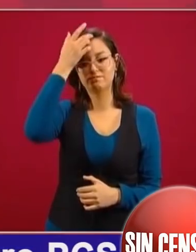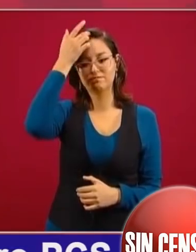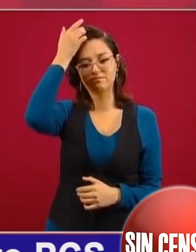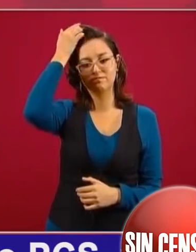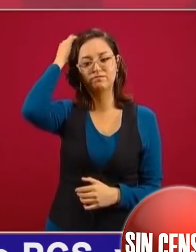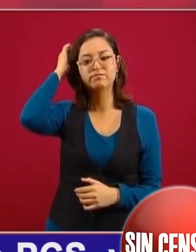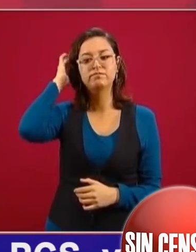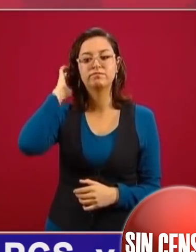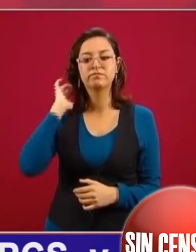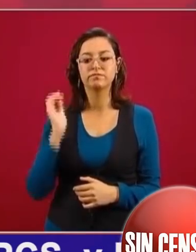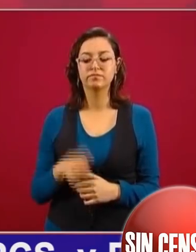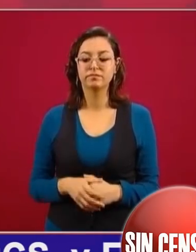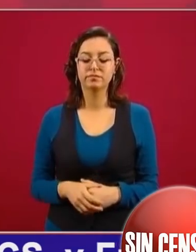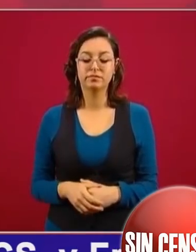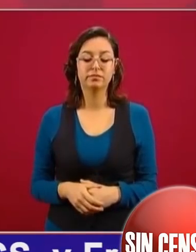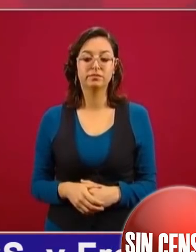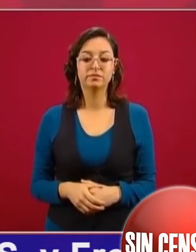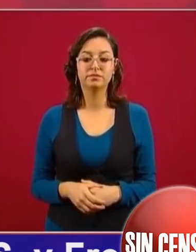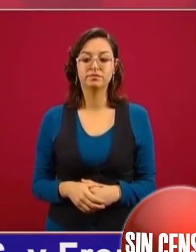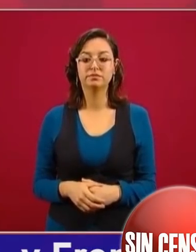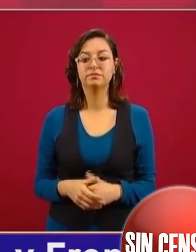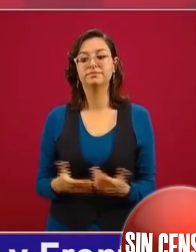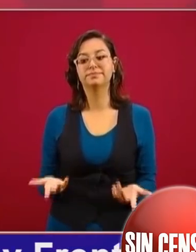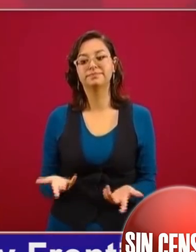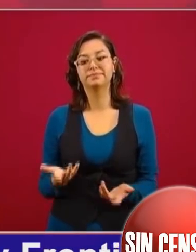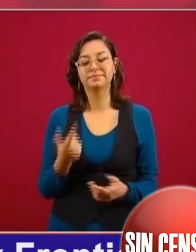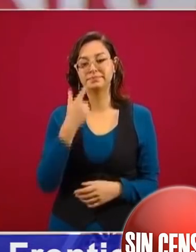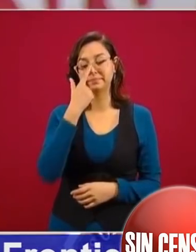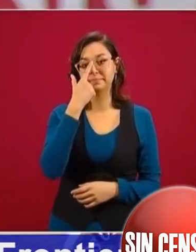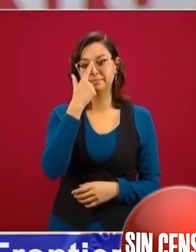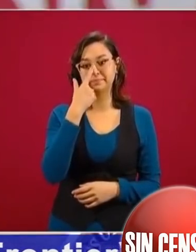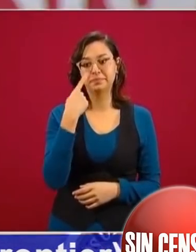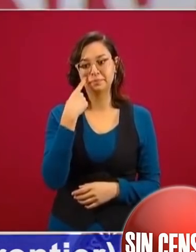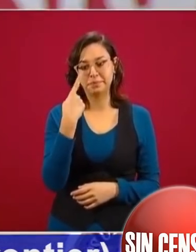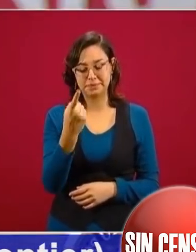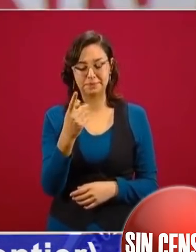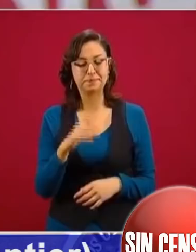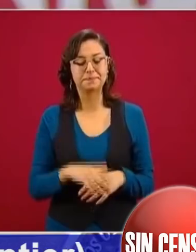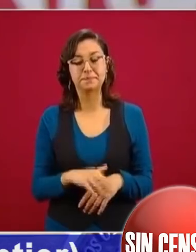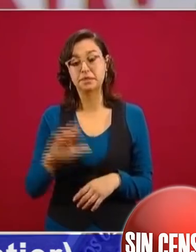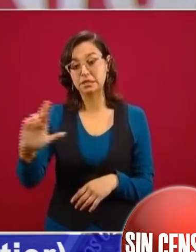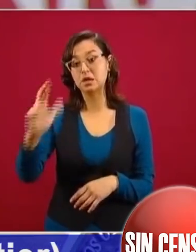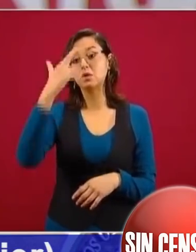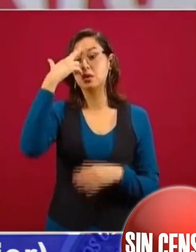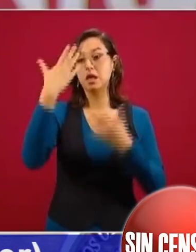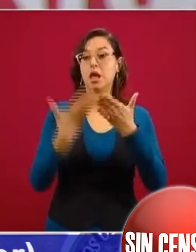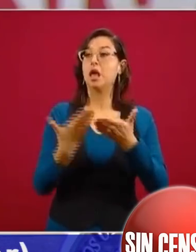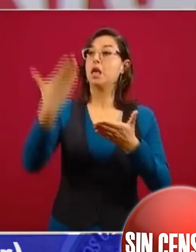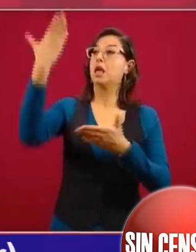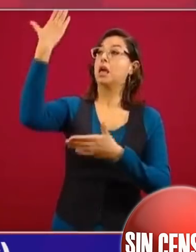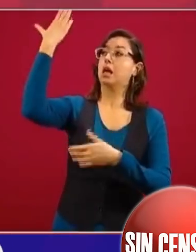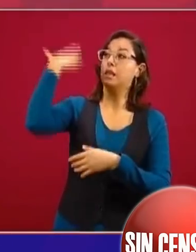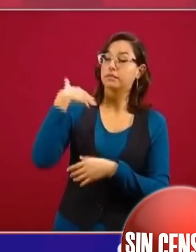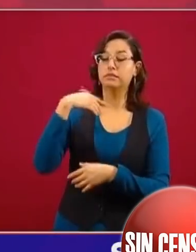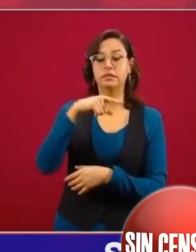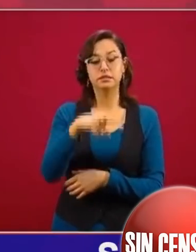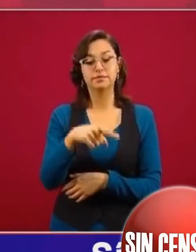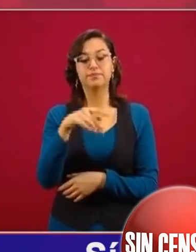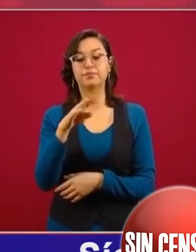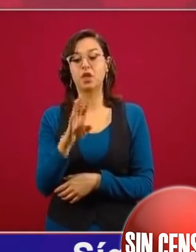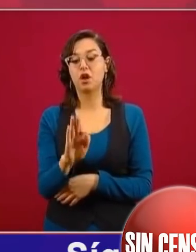porque cuando fue a prueba, ni modo que hayan beneficiado a las pequeñas, a las